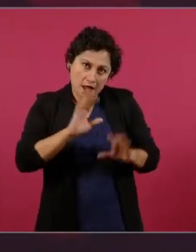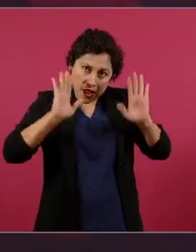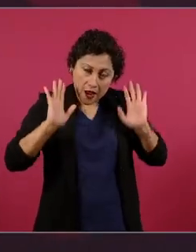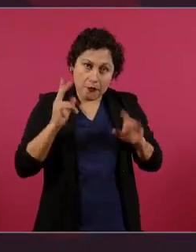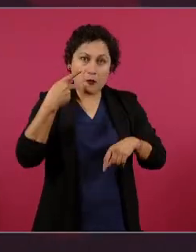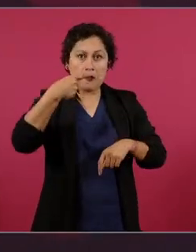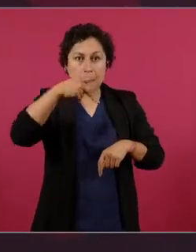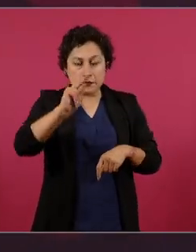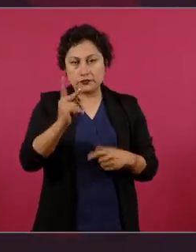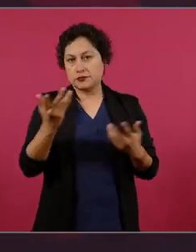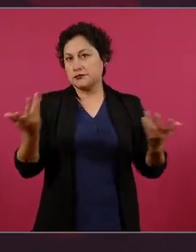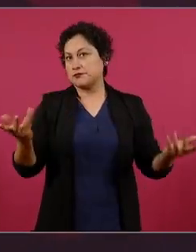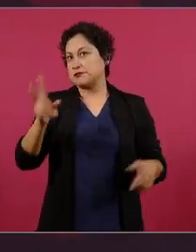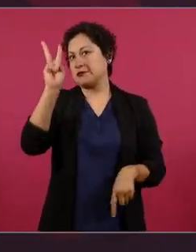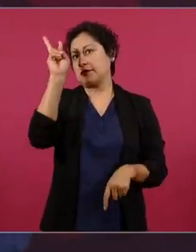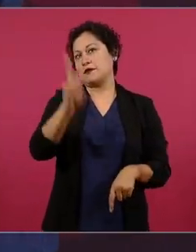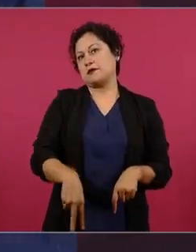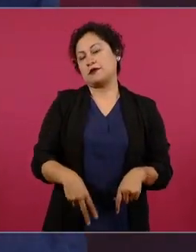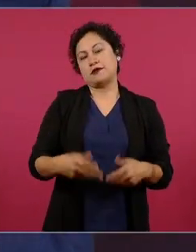son